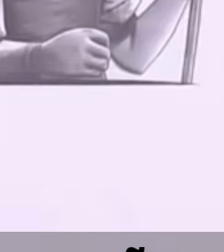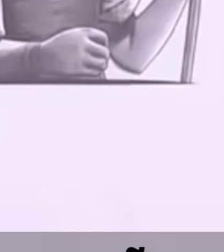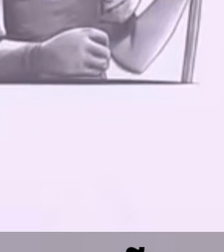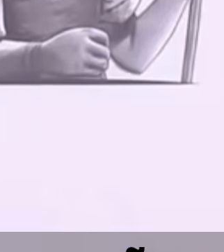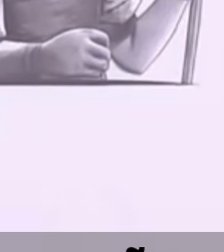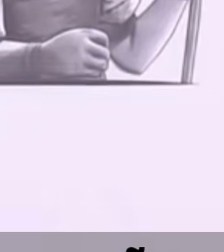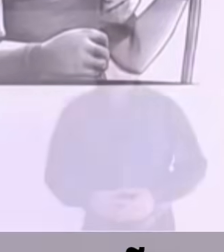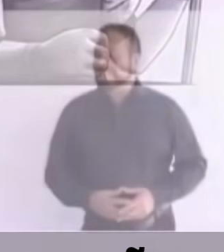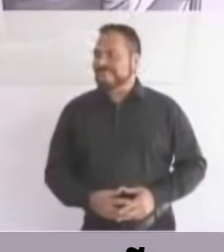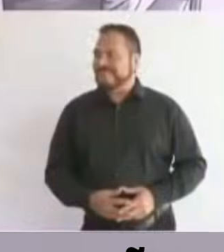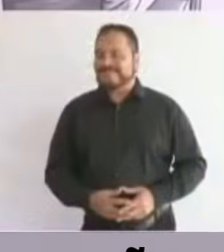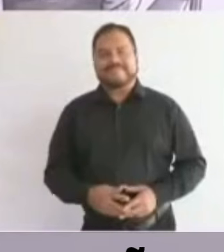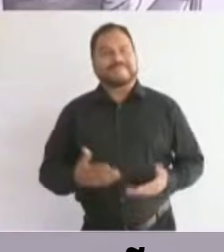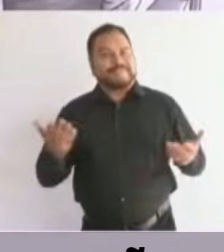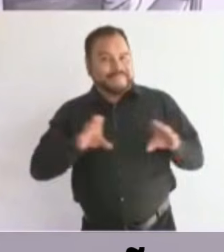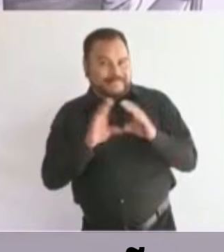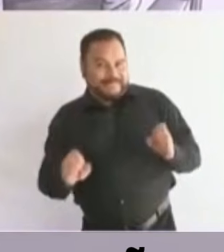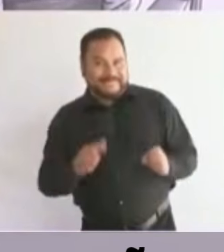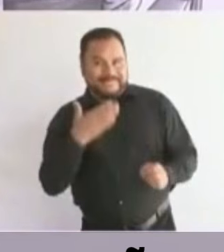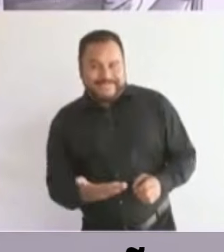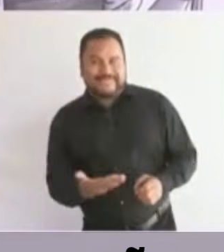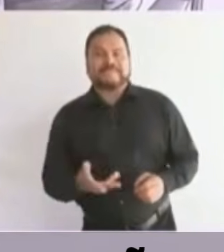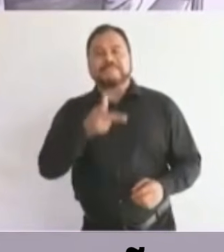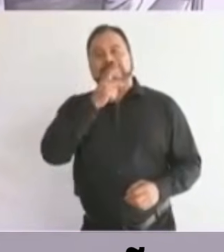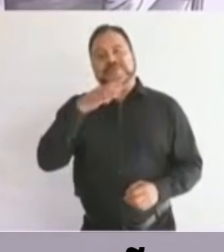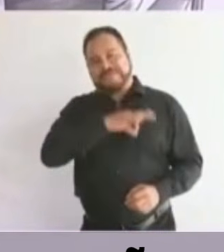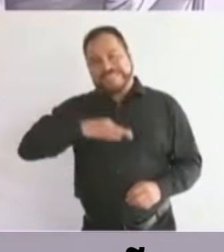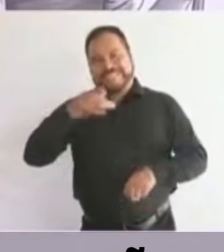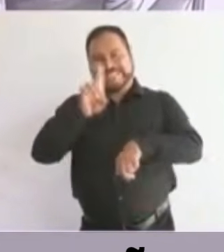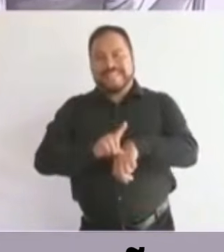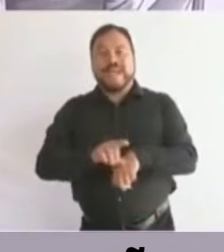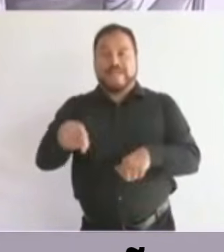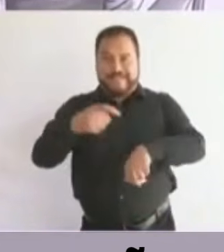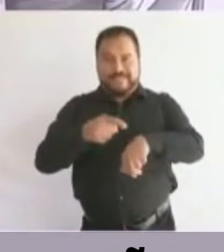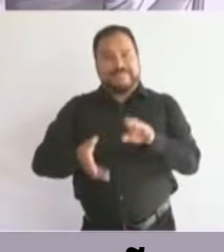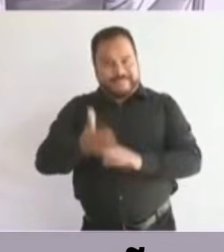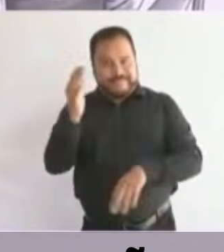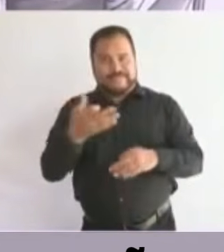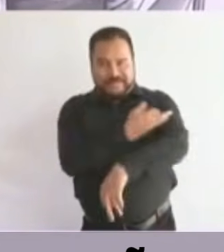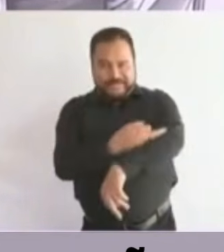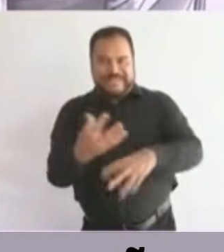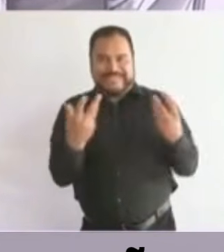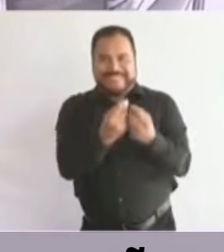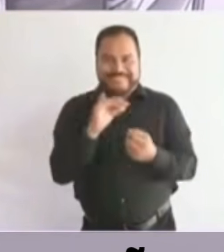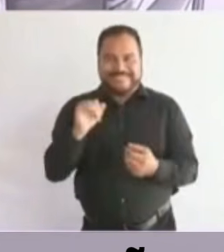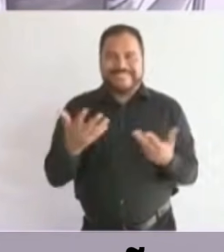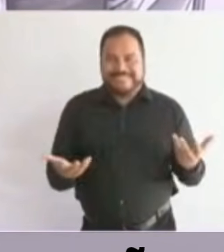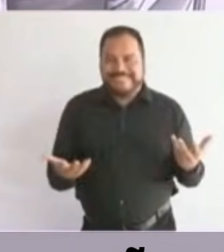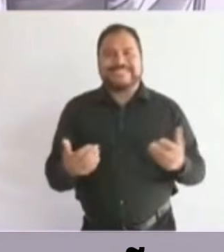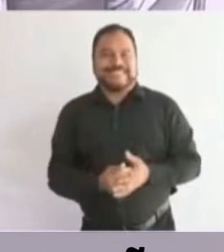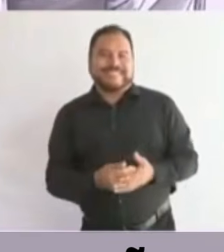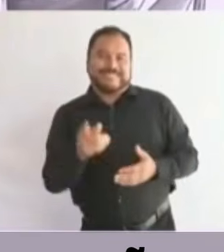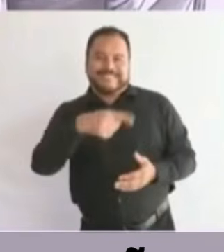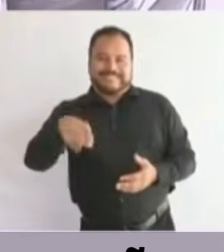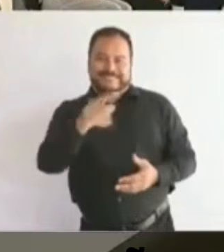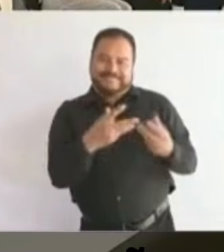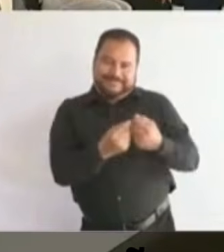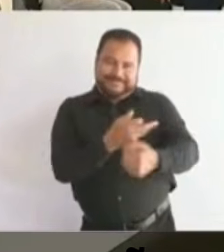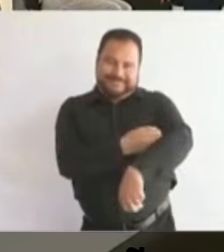Feliz Día del Padre. ¿Van a tener tiempo de ir con la familia o no? Emilia ahí para que les dé un